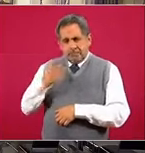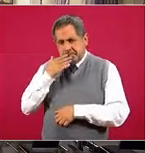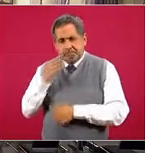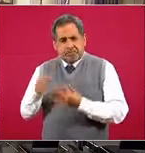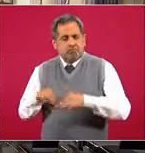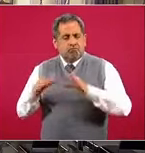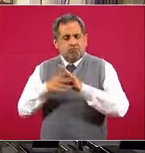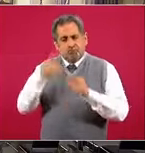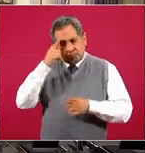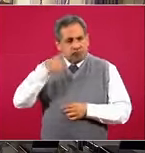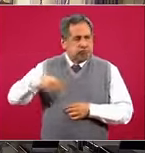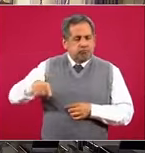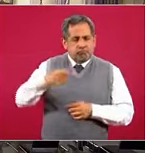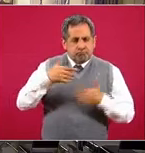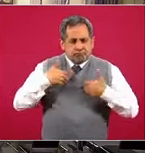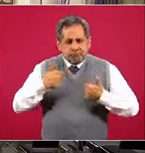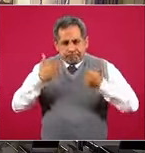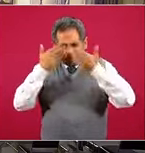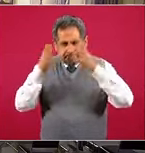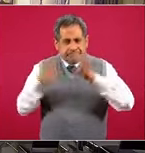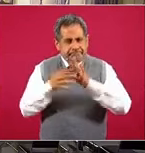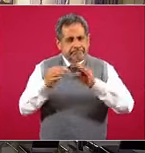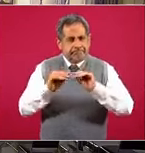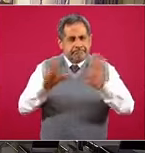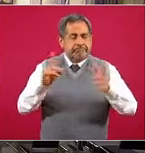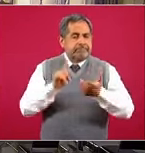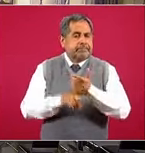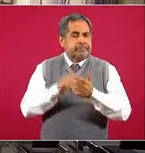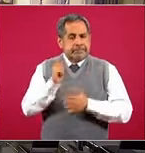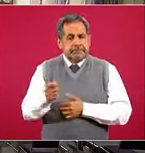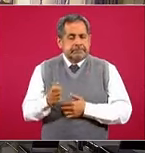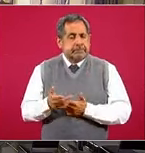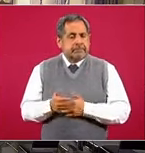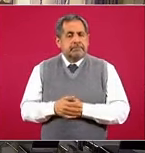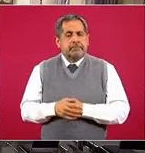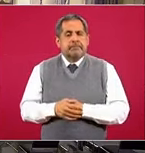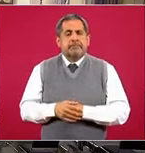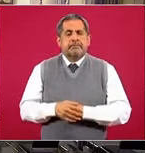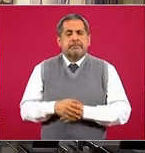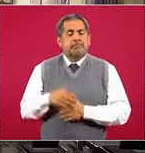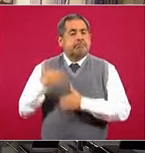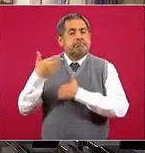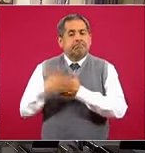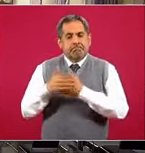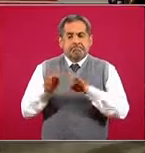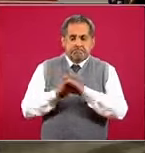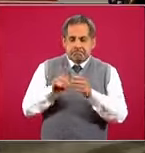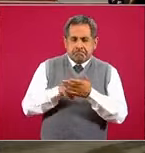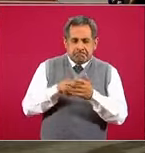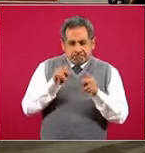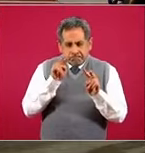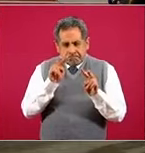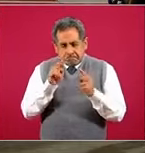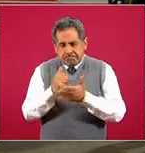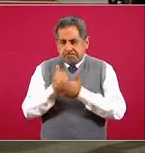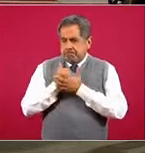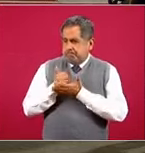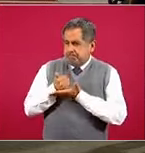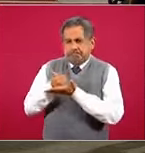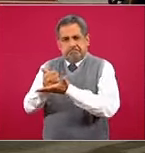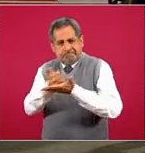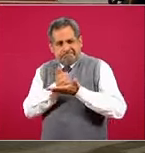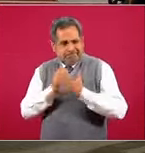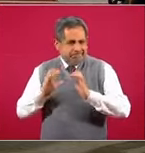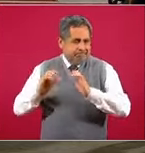muy importante para que la entienda la población y que en su momento nos ayudemos todos juntos